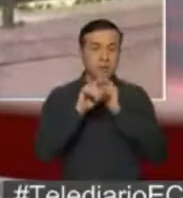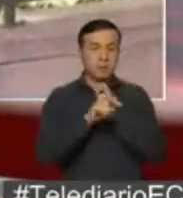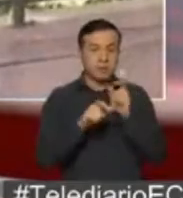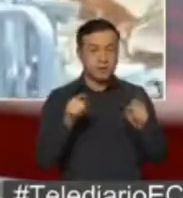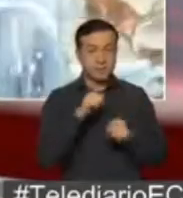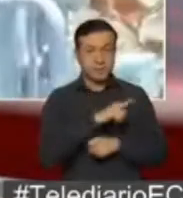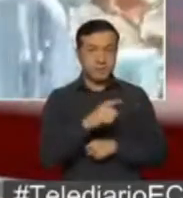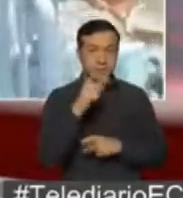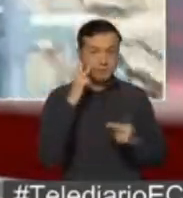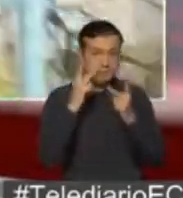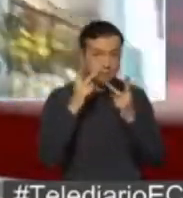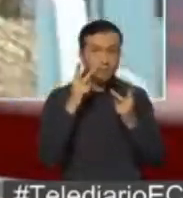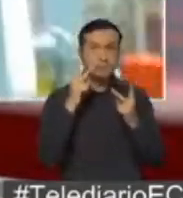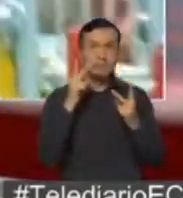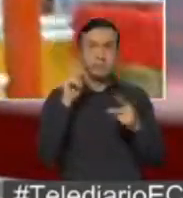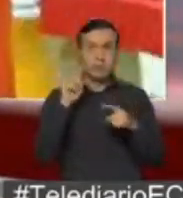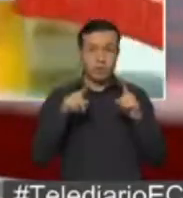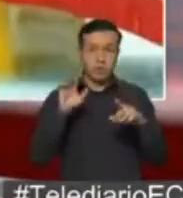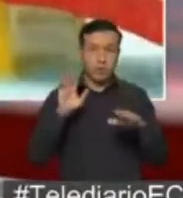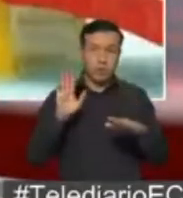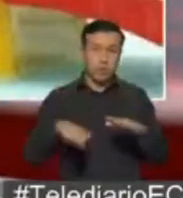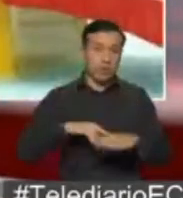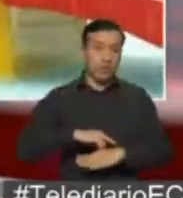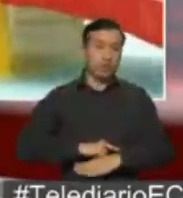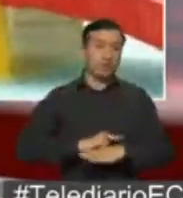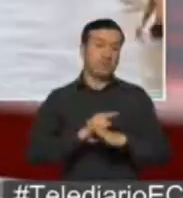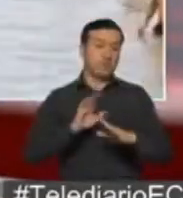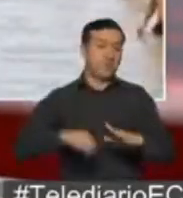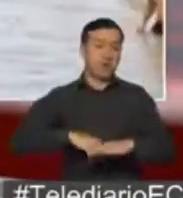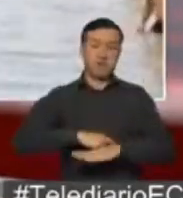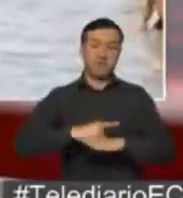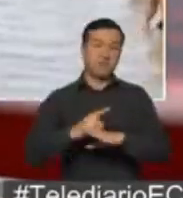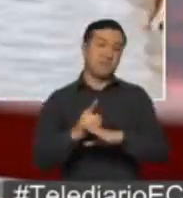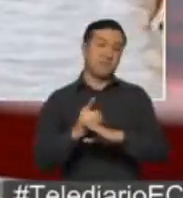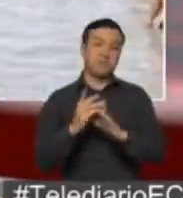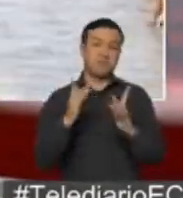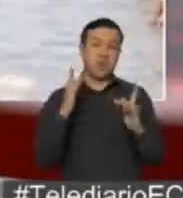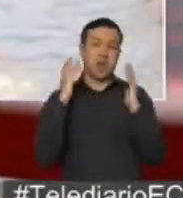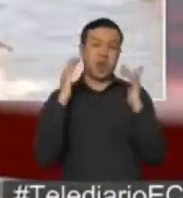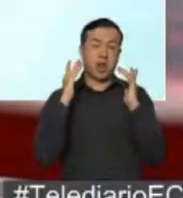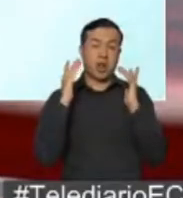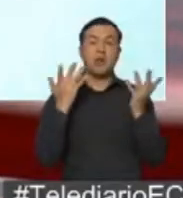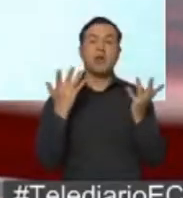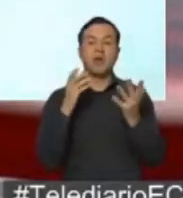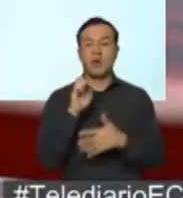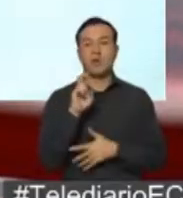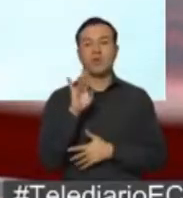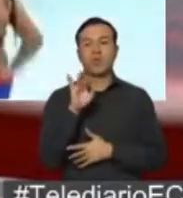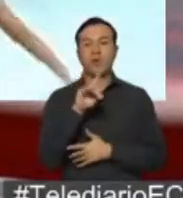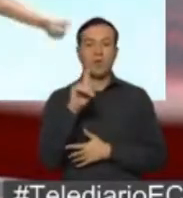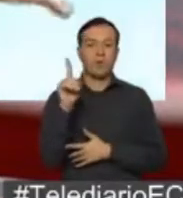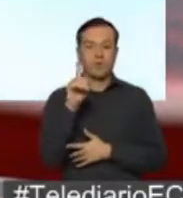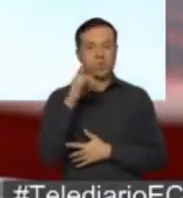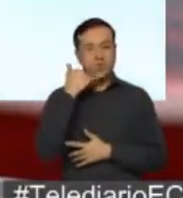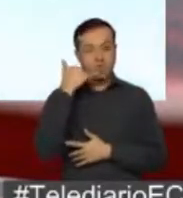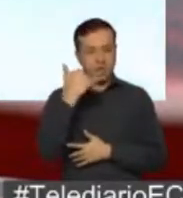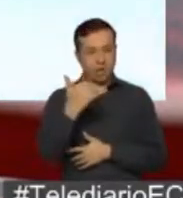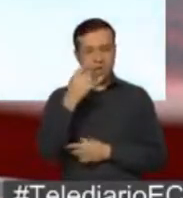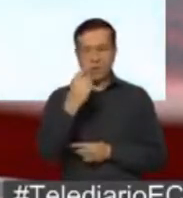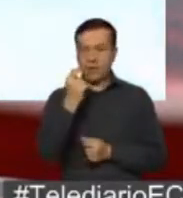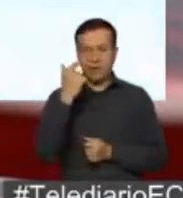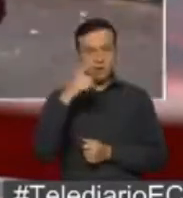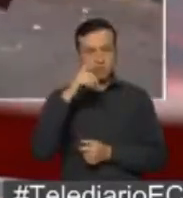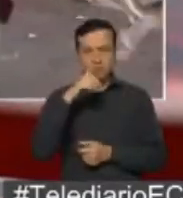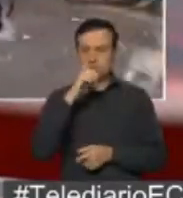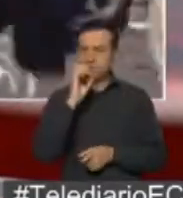que cuando vean tipos de excesos de velocidad específicamente, también pueden llamar al EQ911. Estamos coordinados para que se puedan tomar las